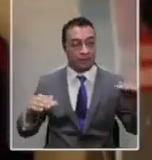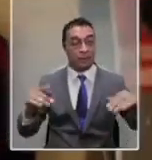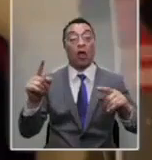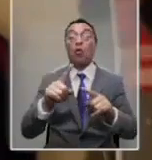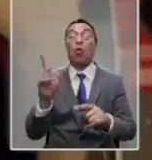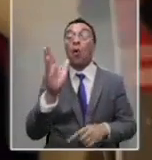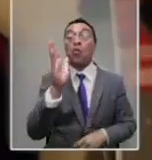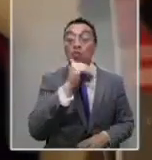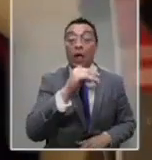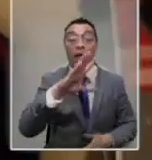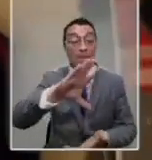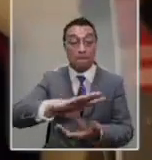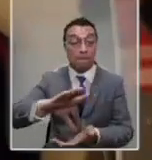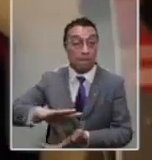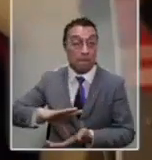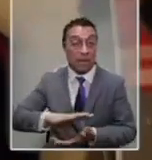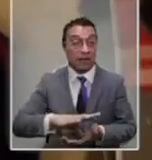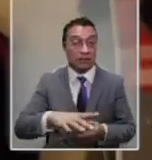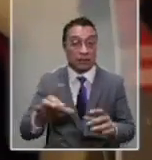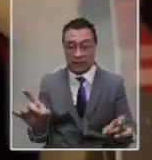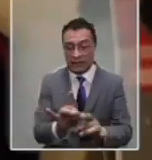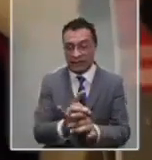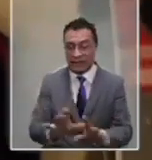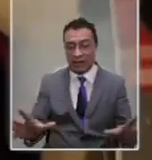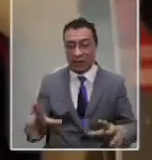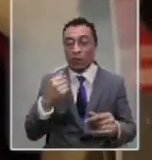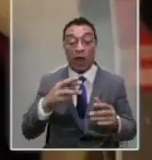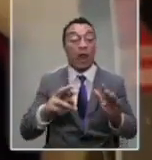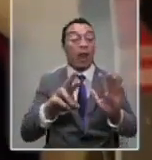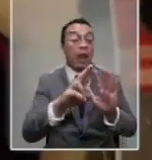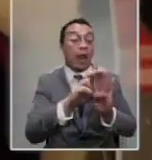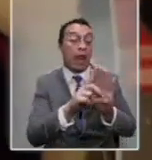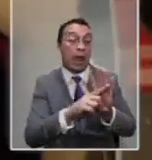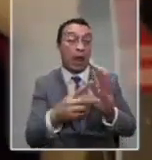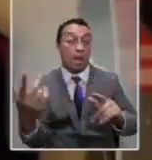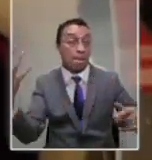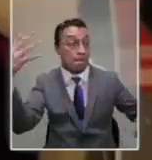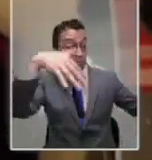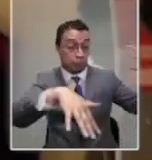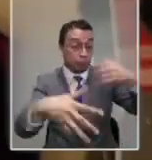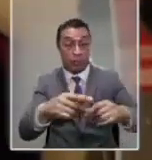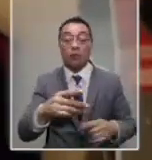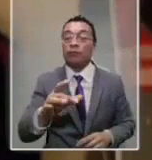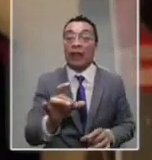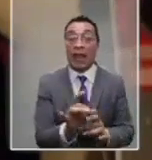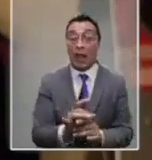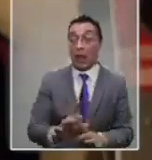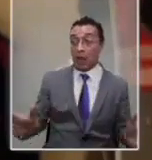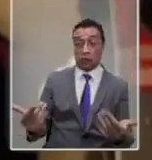diría que ningún país está preparado de manera espontánea a la migración, menos cuando una migración